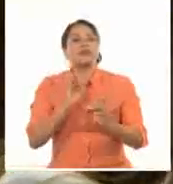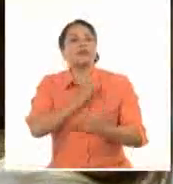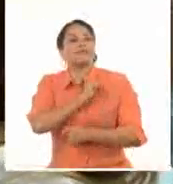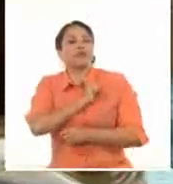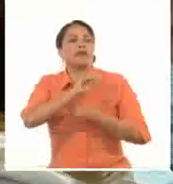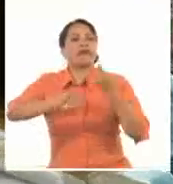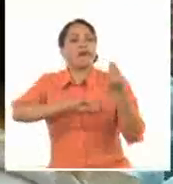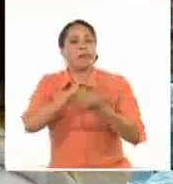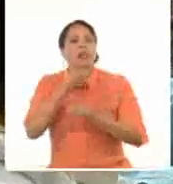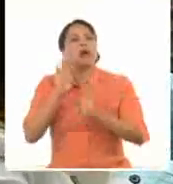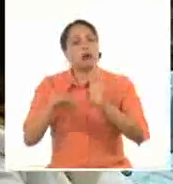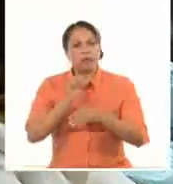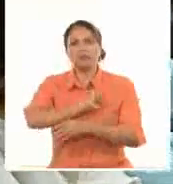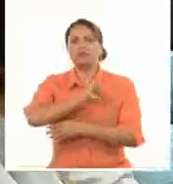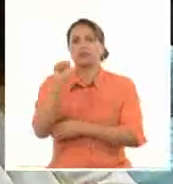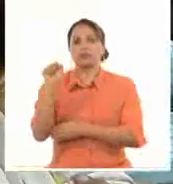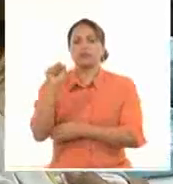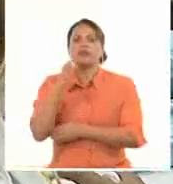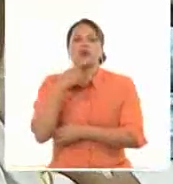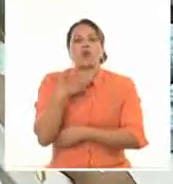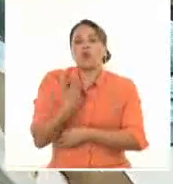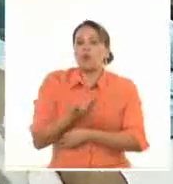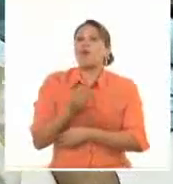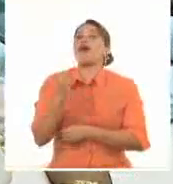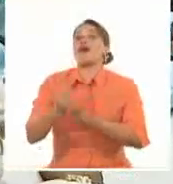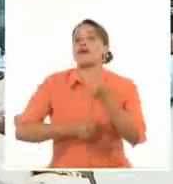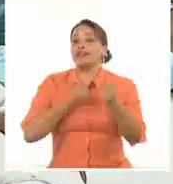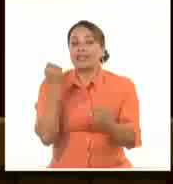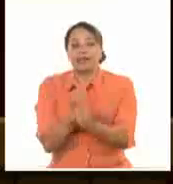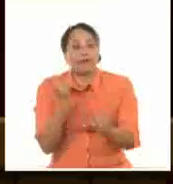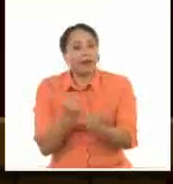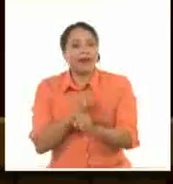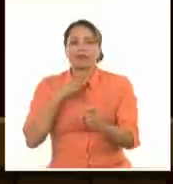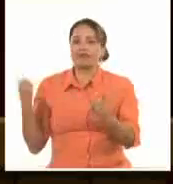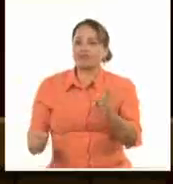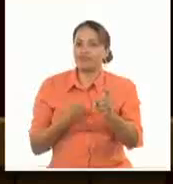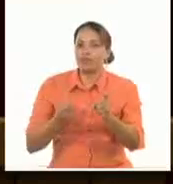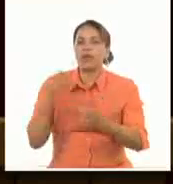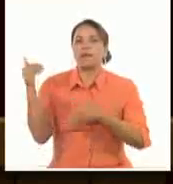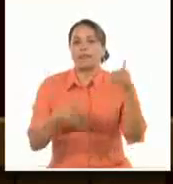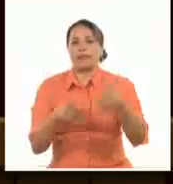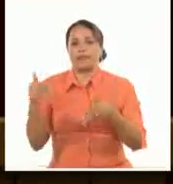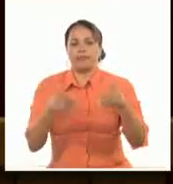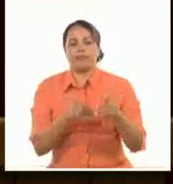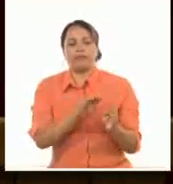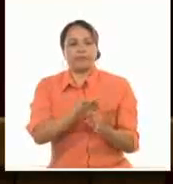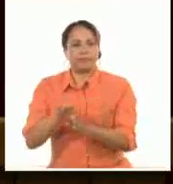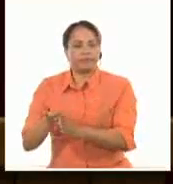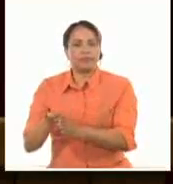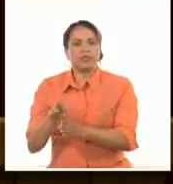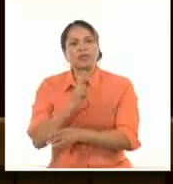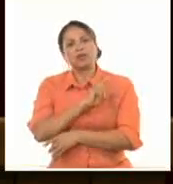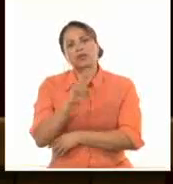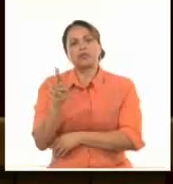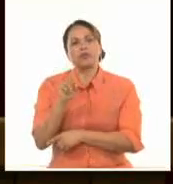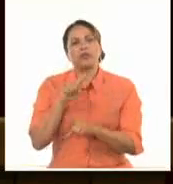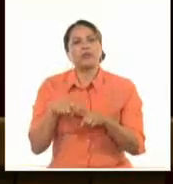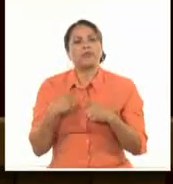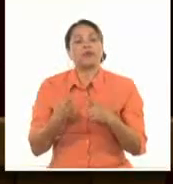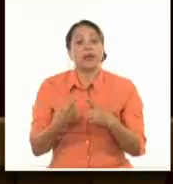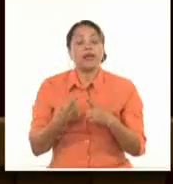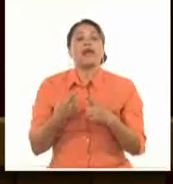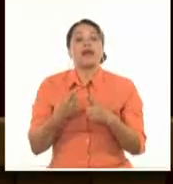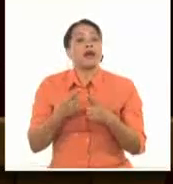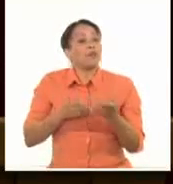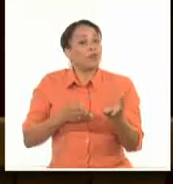logran muchas veces trabajando, combatiendo y participando. Son revolucionarios porque se